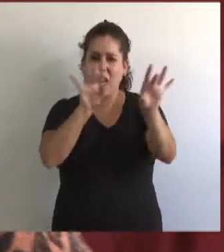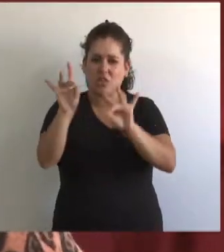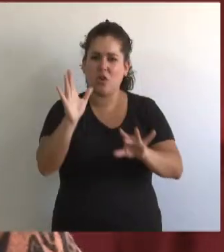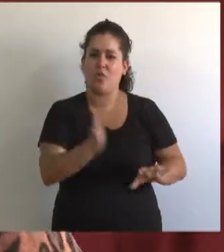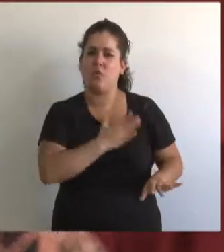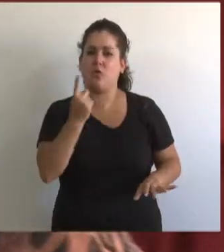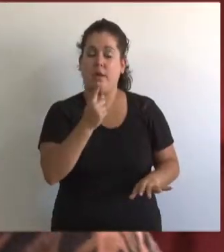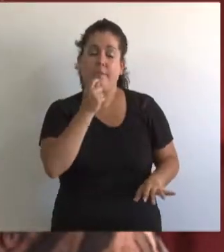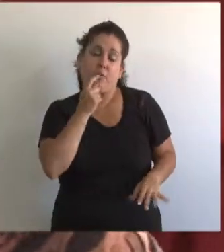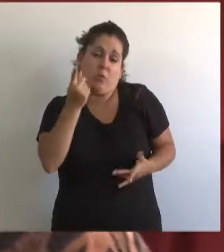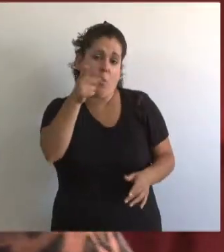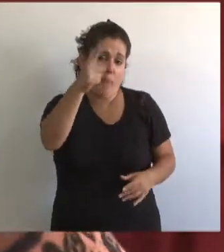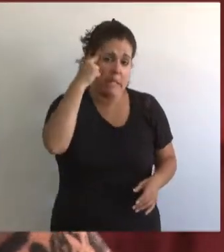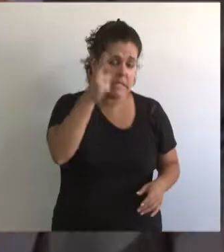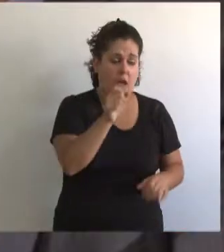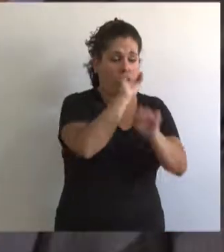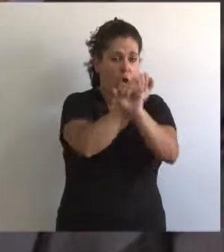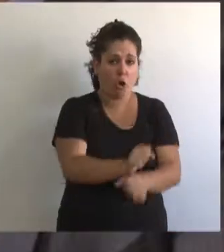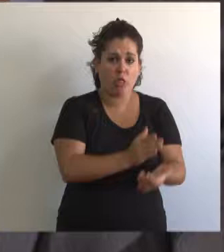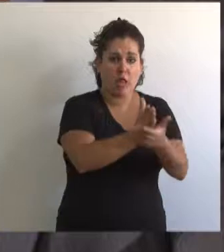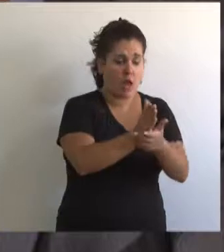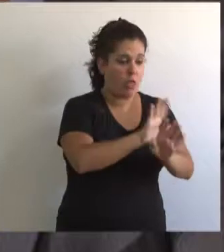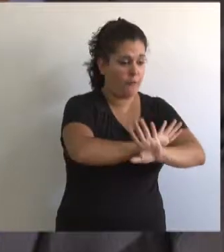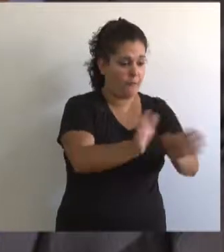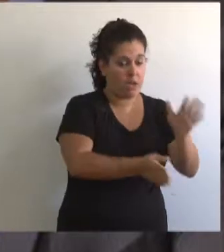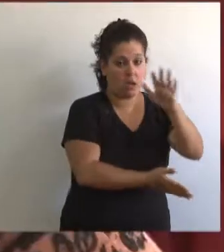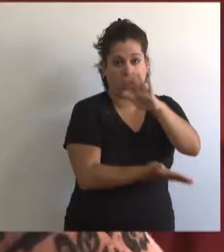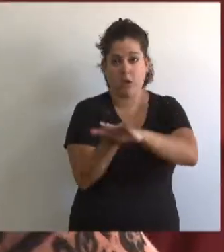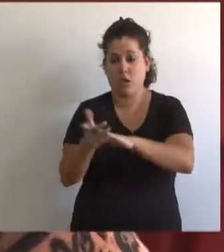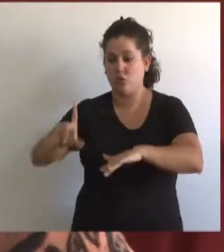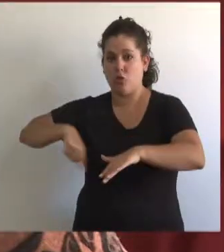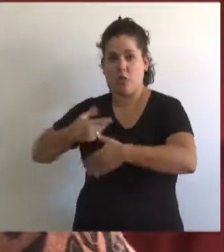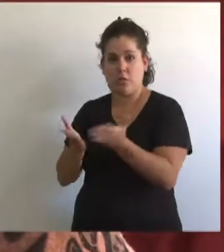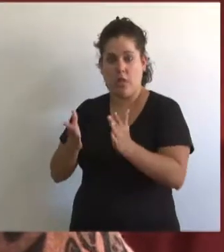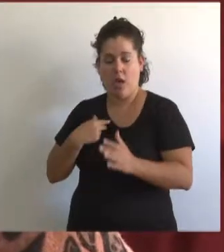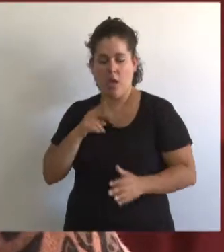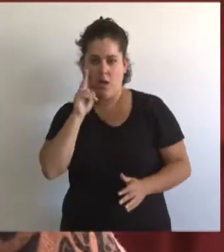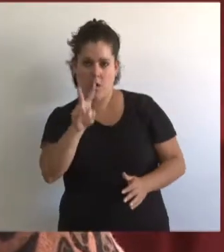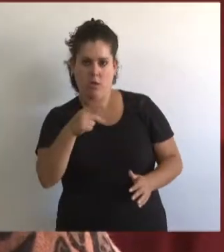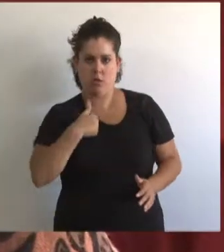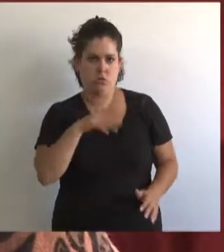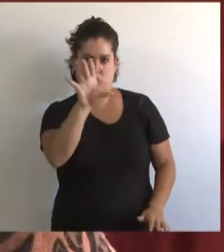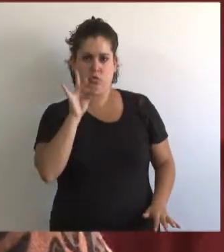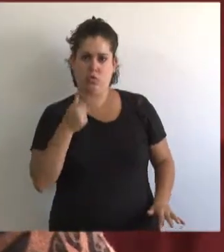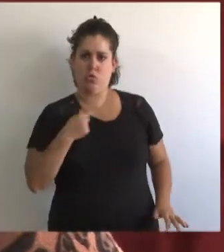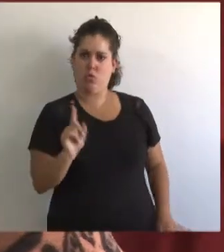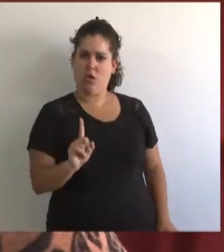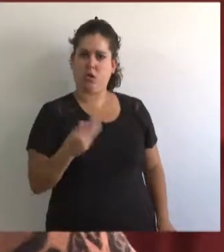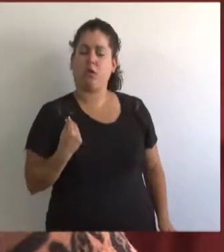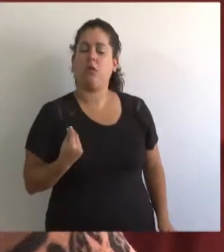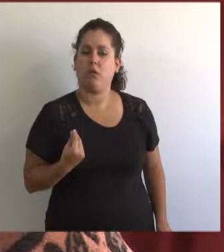de nuestras autoridades. Imaginemos un caso donde un condenado está cumpliendo su condena, sale al año siguiente de haber habido